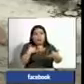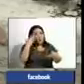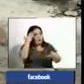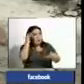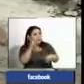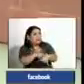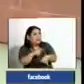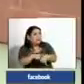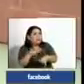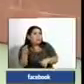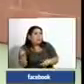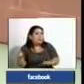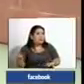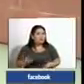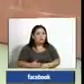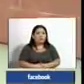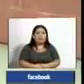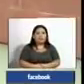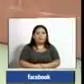va a dilatar esto.